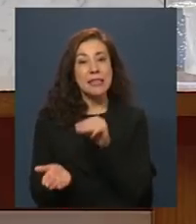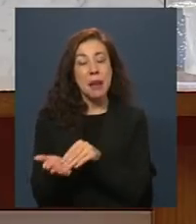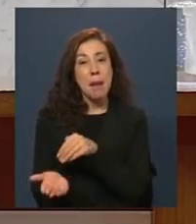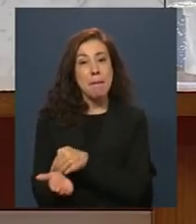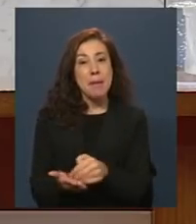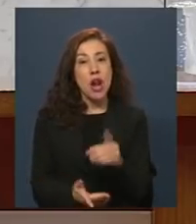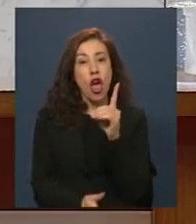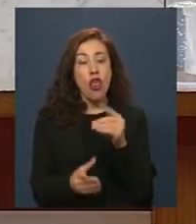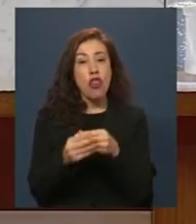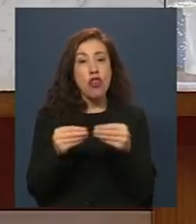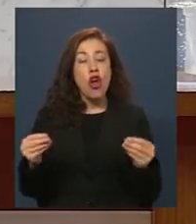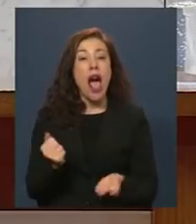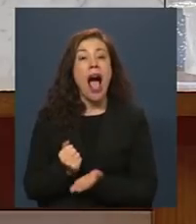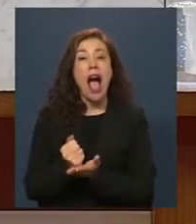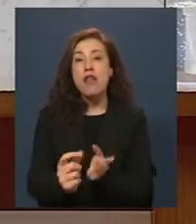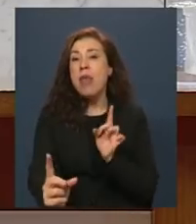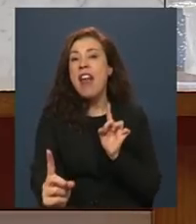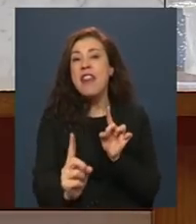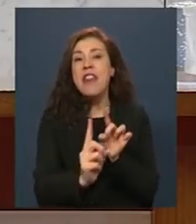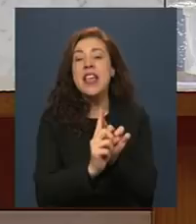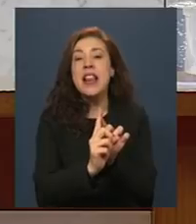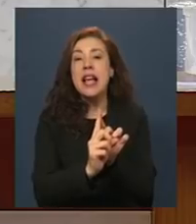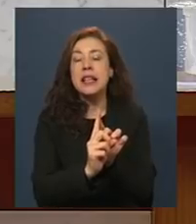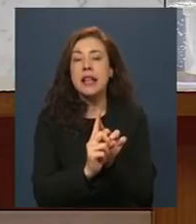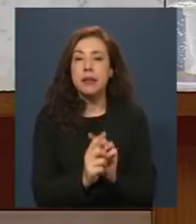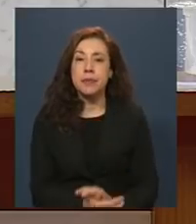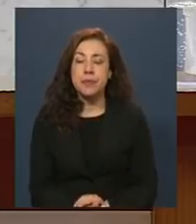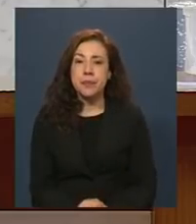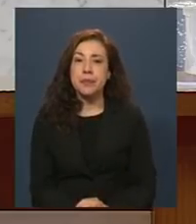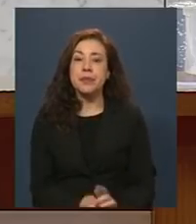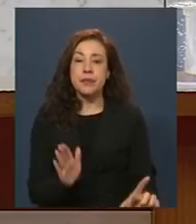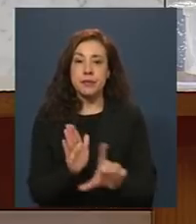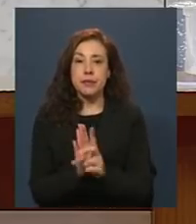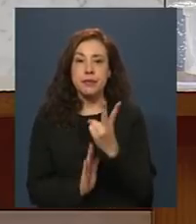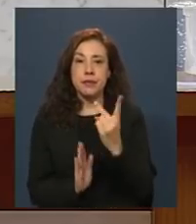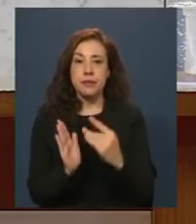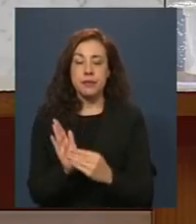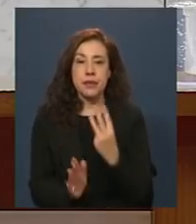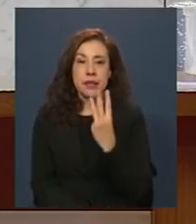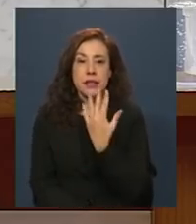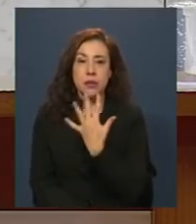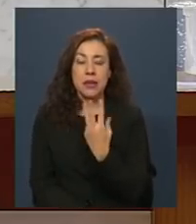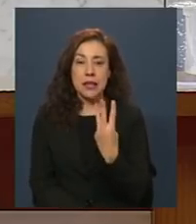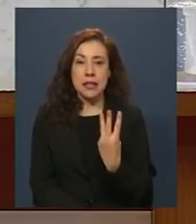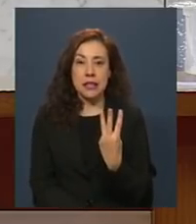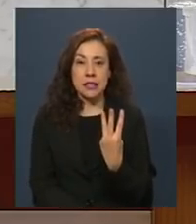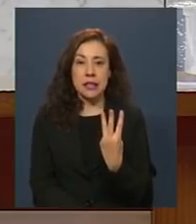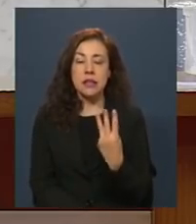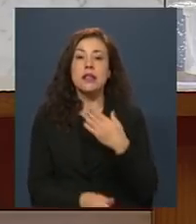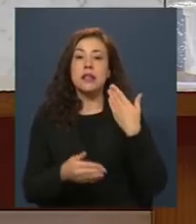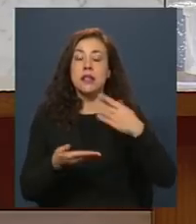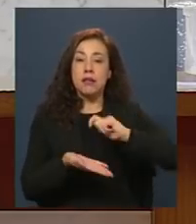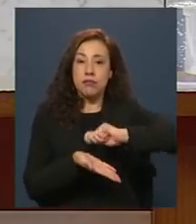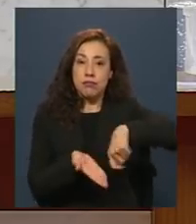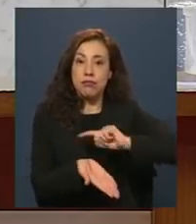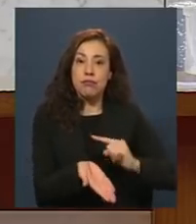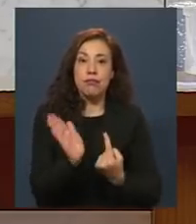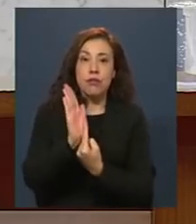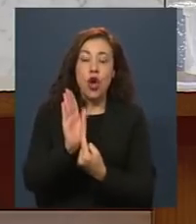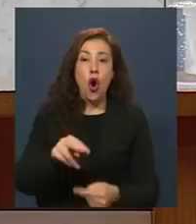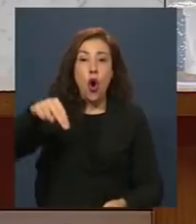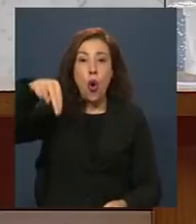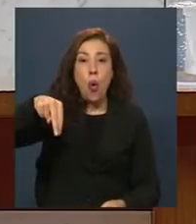de dólares en subsidios directos. Mediante la Ley 21.353, promulgada en junio,